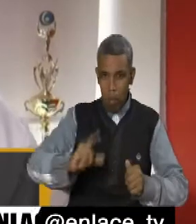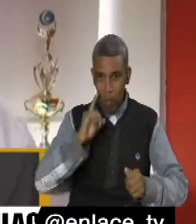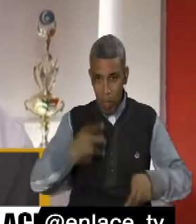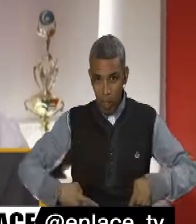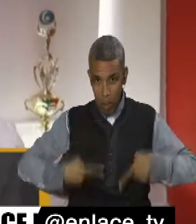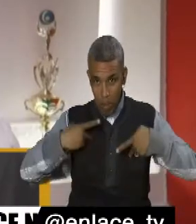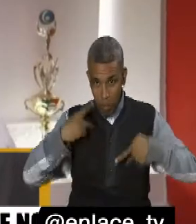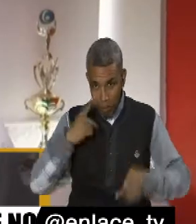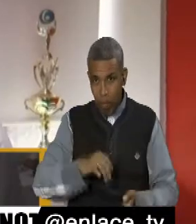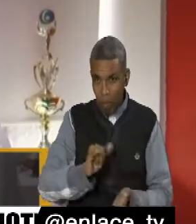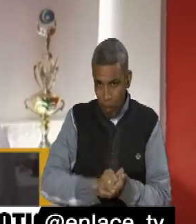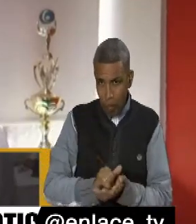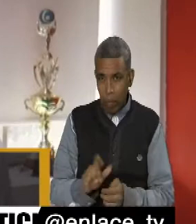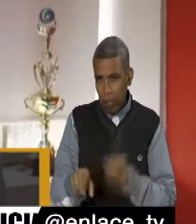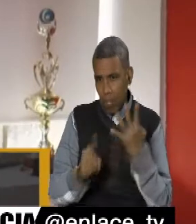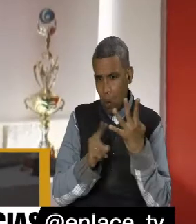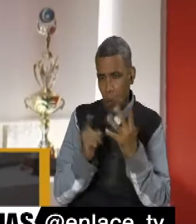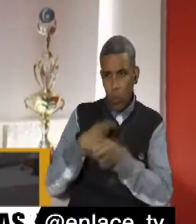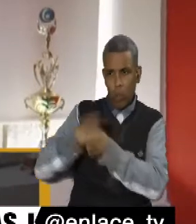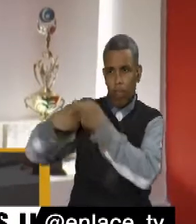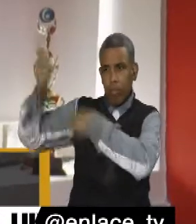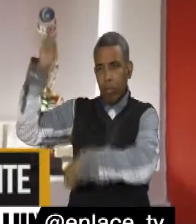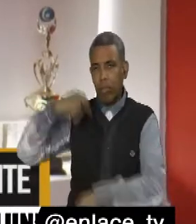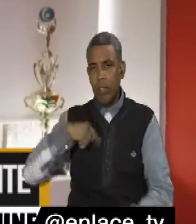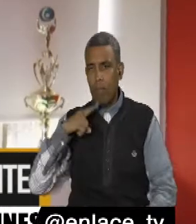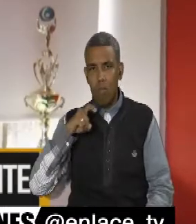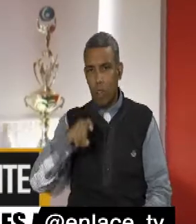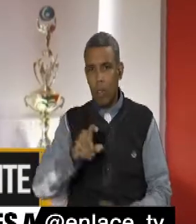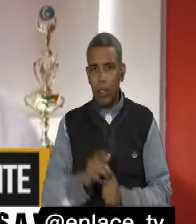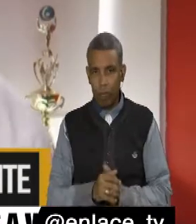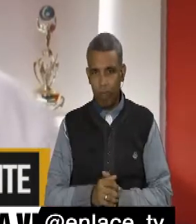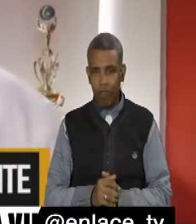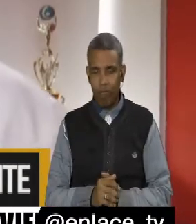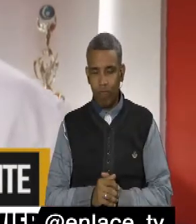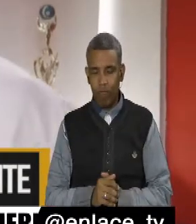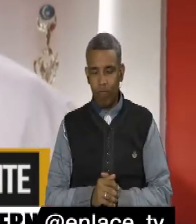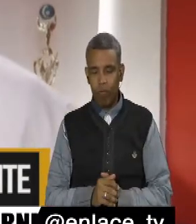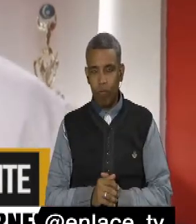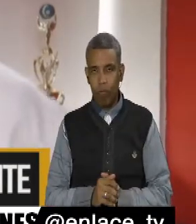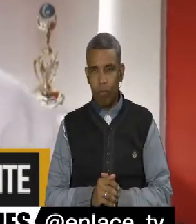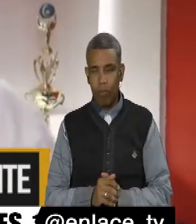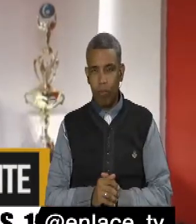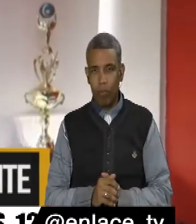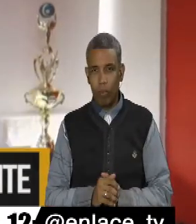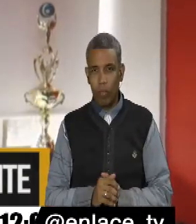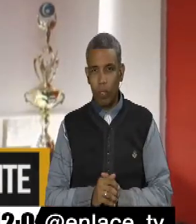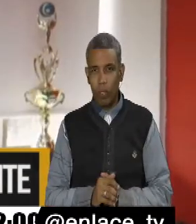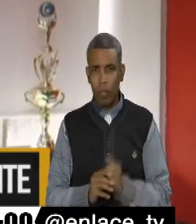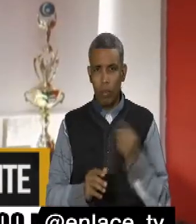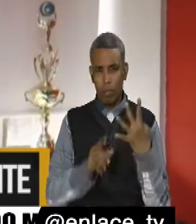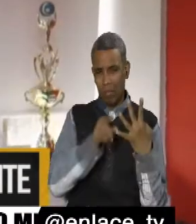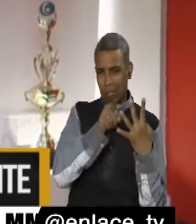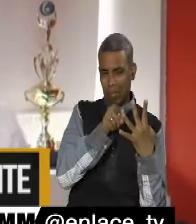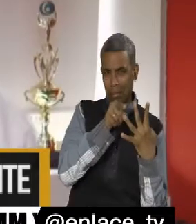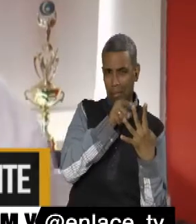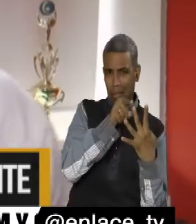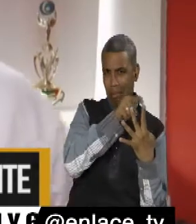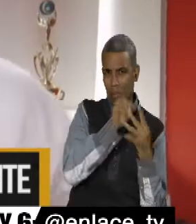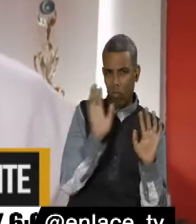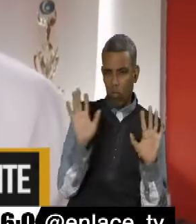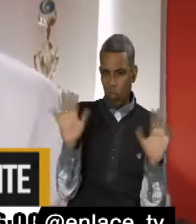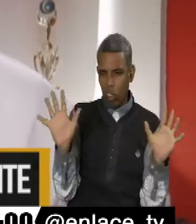en la unidad de cuidados intensivos y tres pacientes están ya fuera de peligro en los servicios